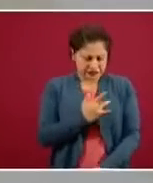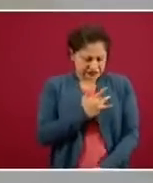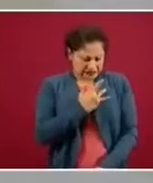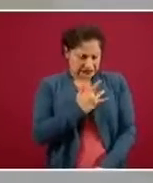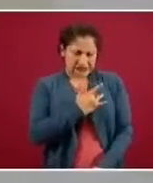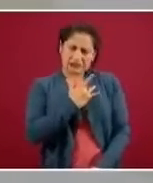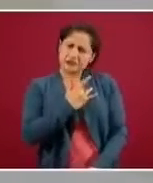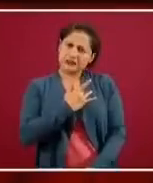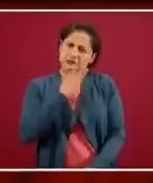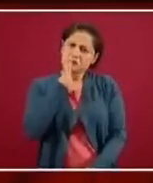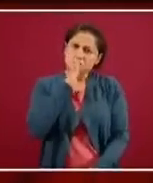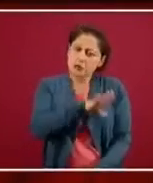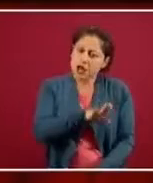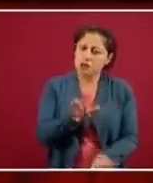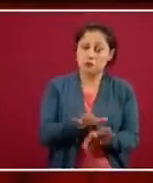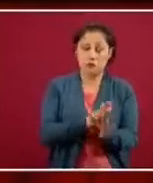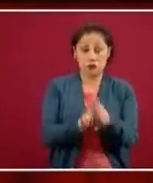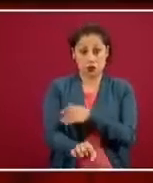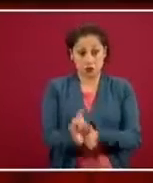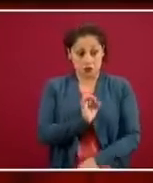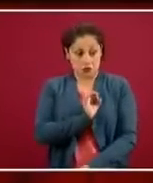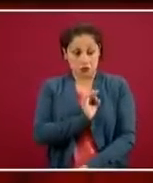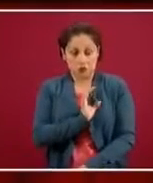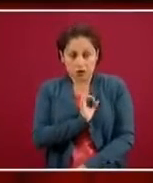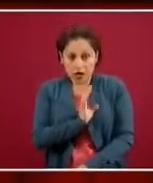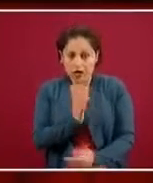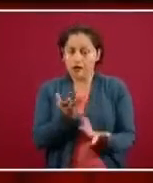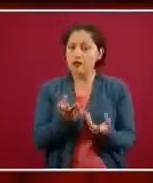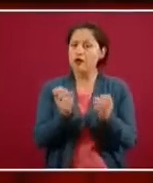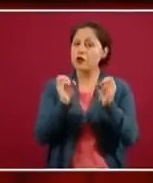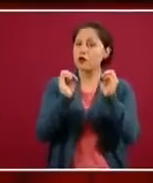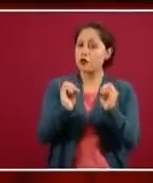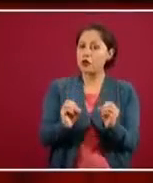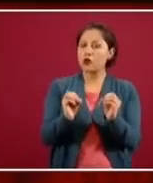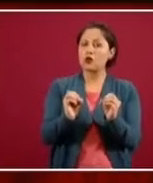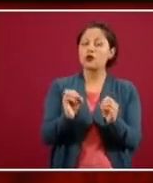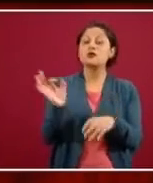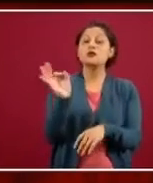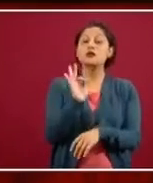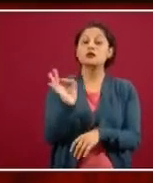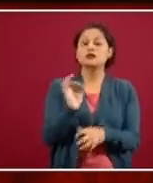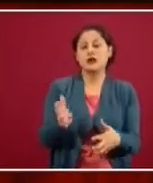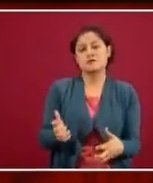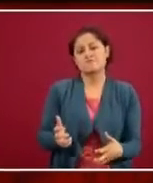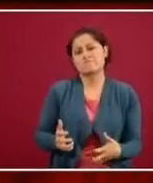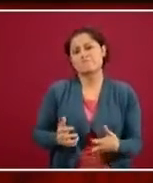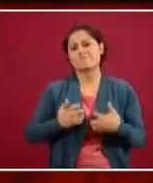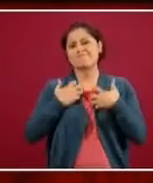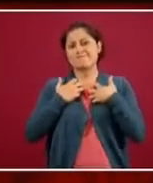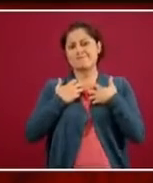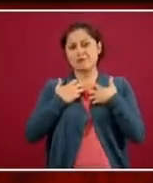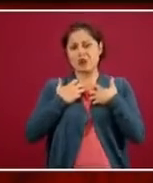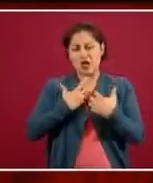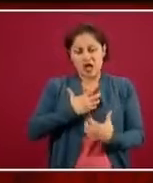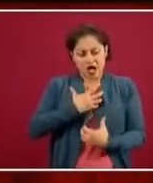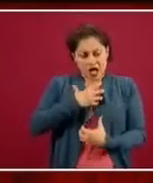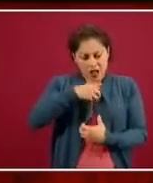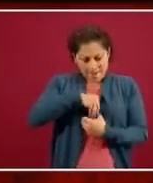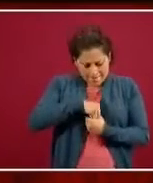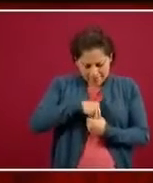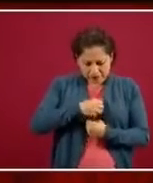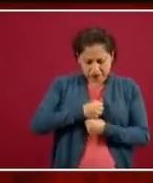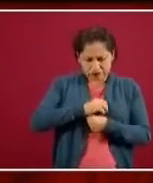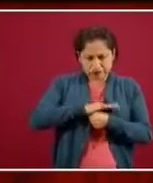como el temor y como quizá sentimientos de enojo hacia el personal que les